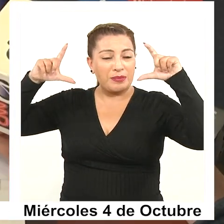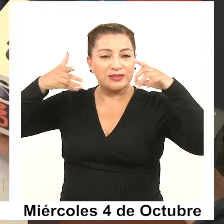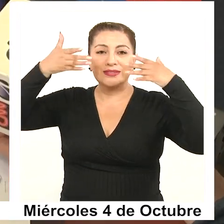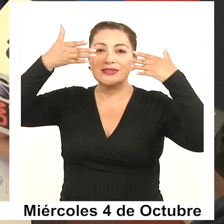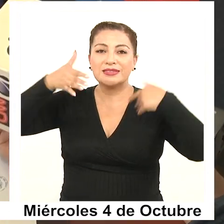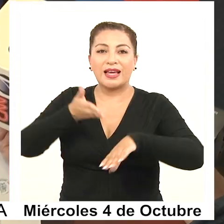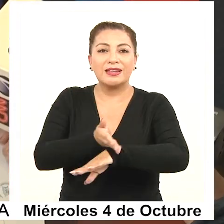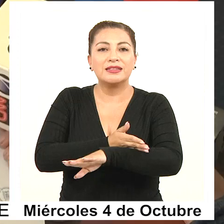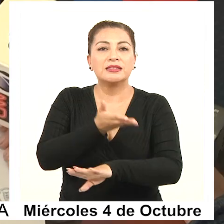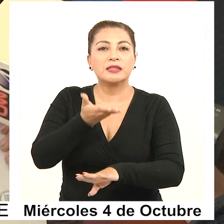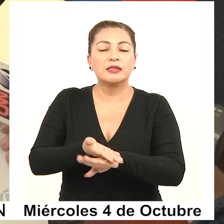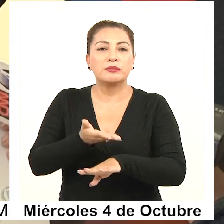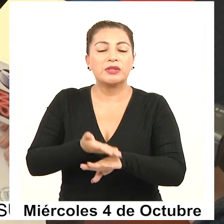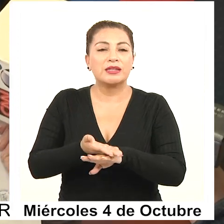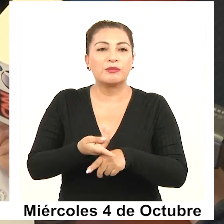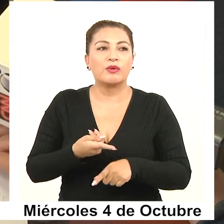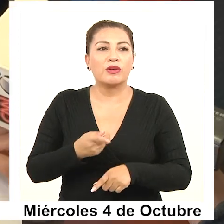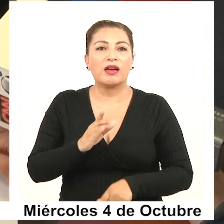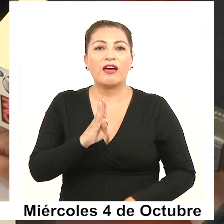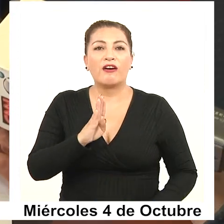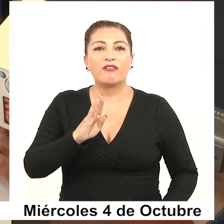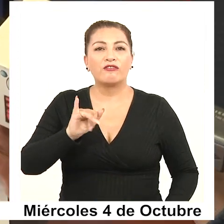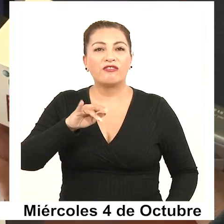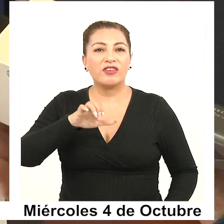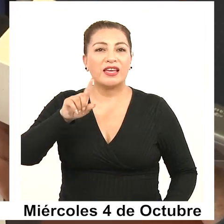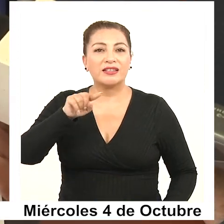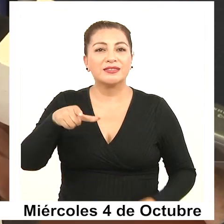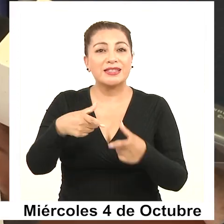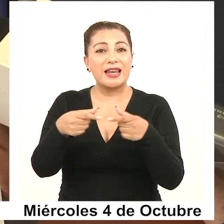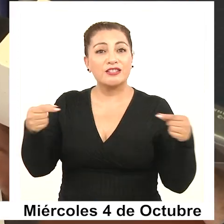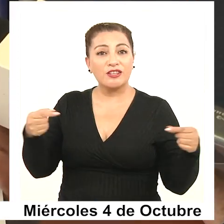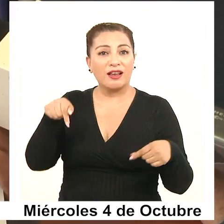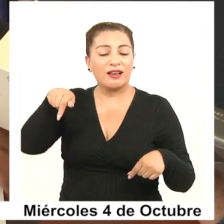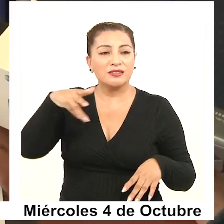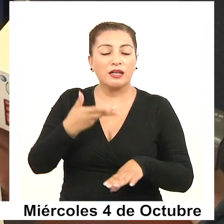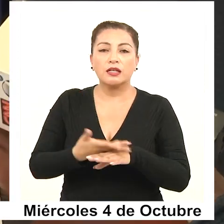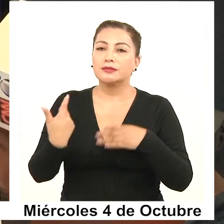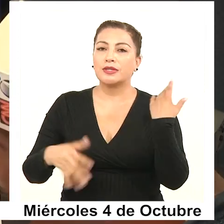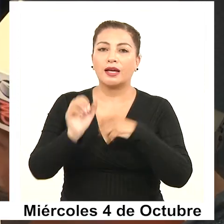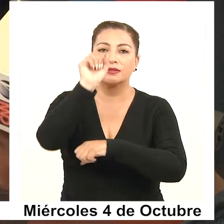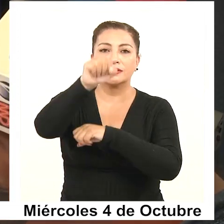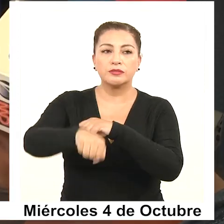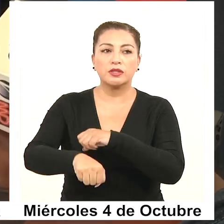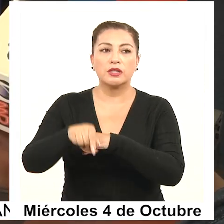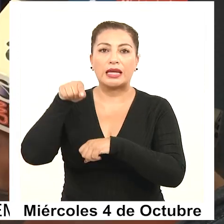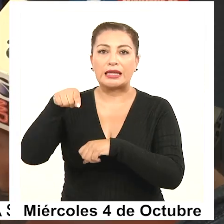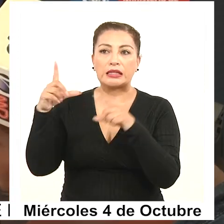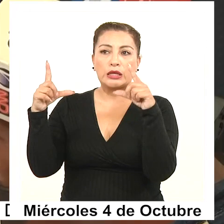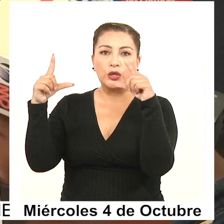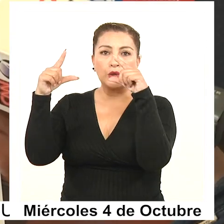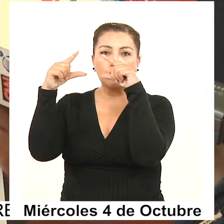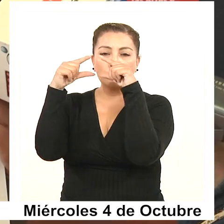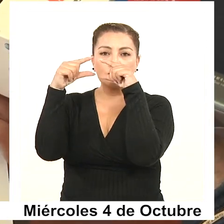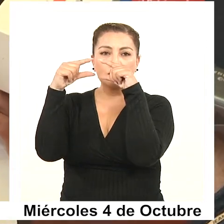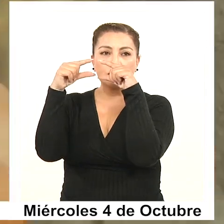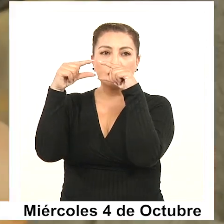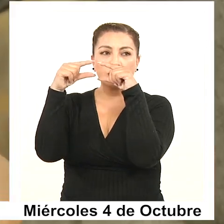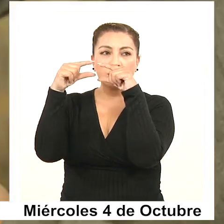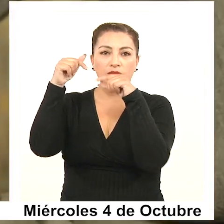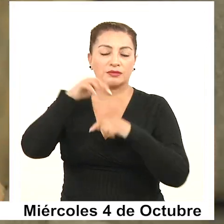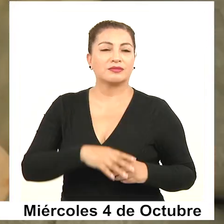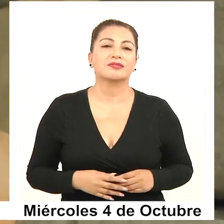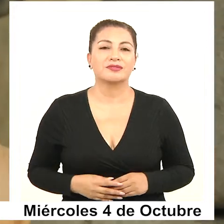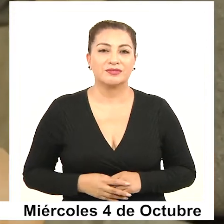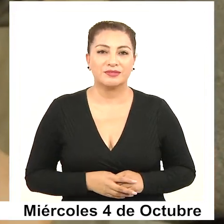está solicitado a bienes nacionales y hay una aceptación de bajar este polígono hasta la base del acantilado.